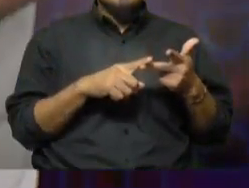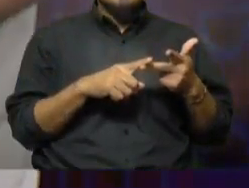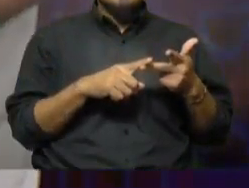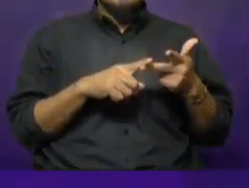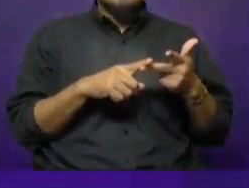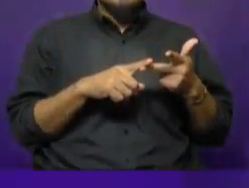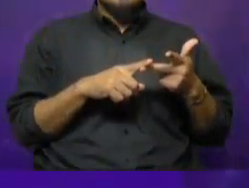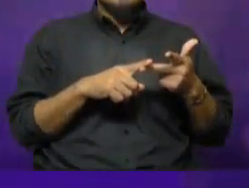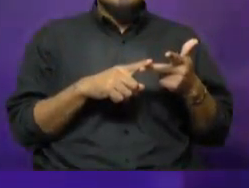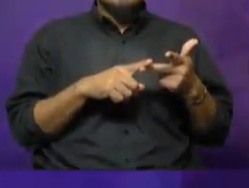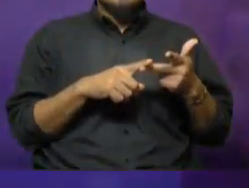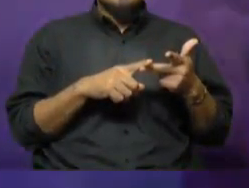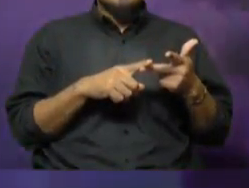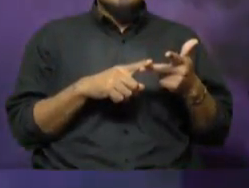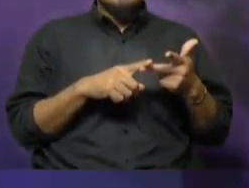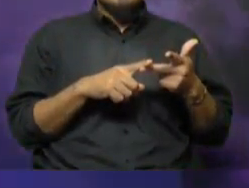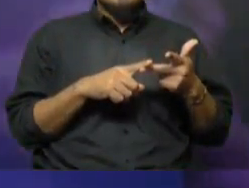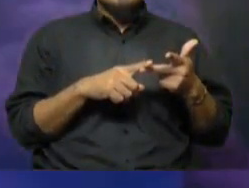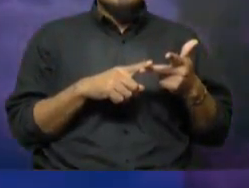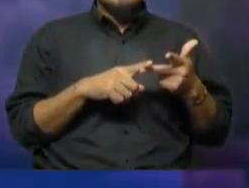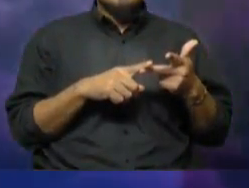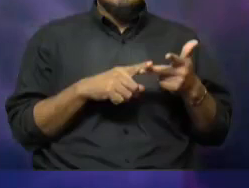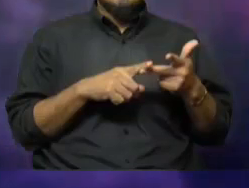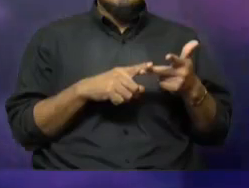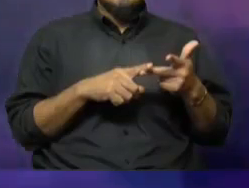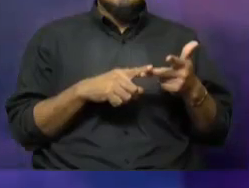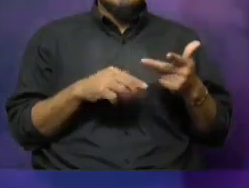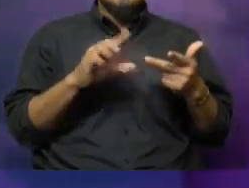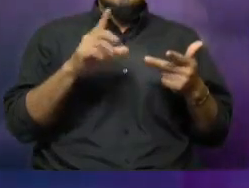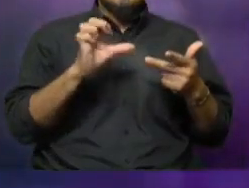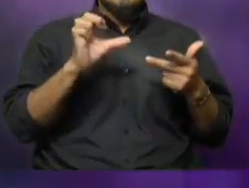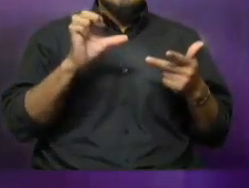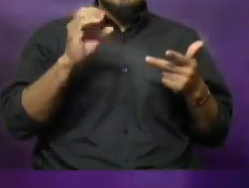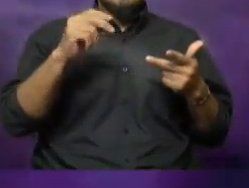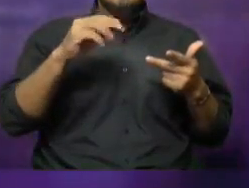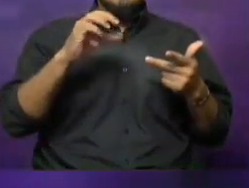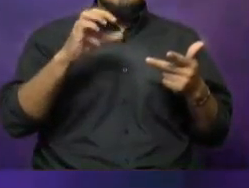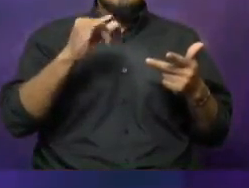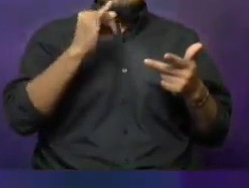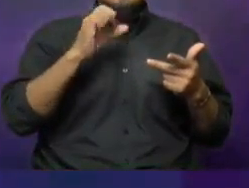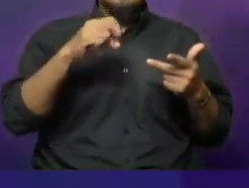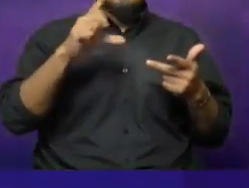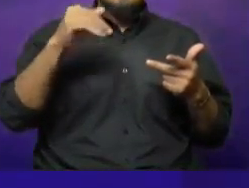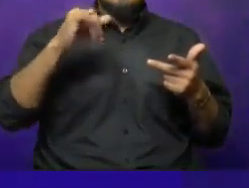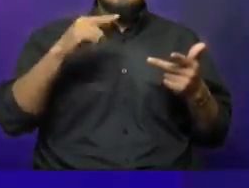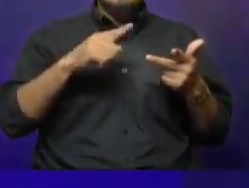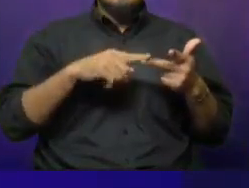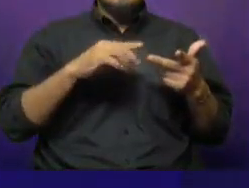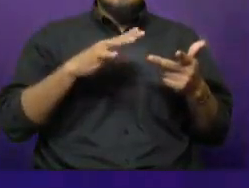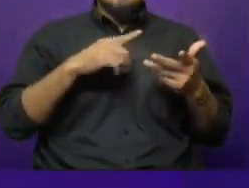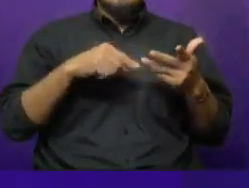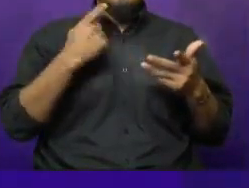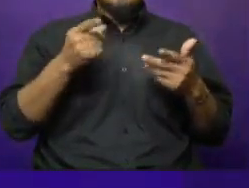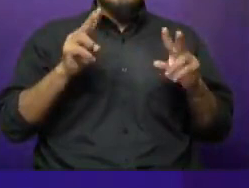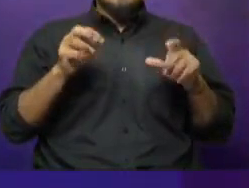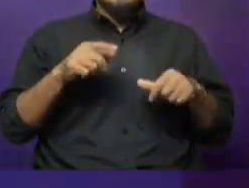El hijo de Nelson. Un beso. Exactamente. Está León Selmi en el bajo. Y después hay otros temas